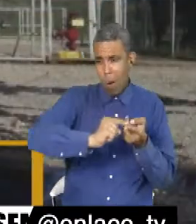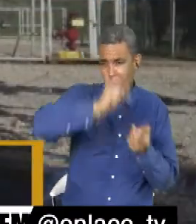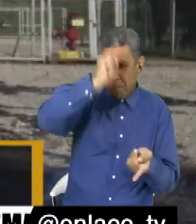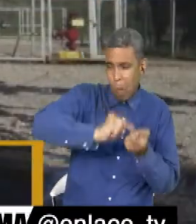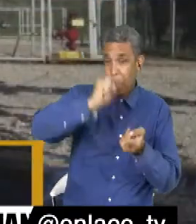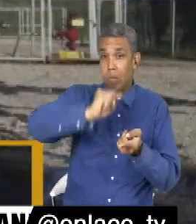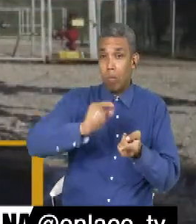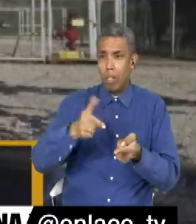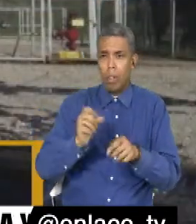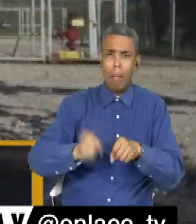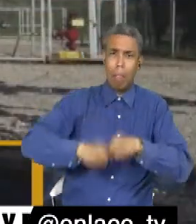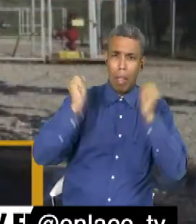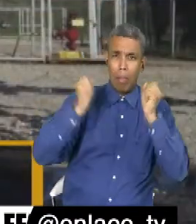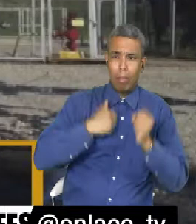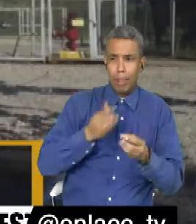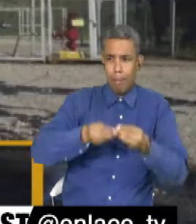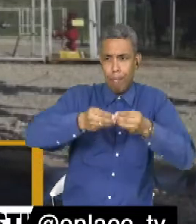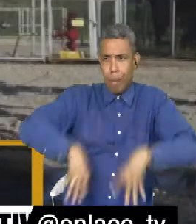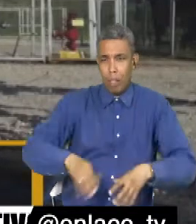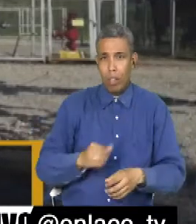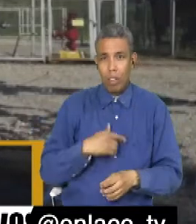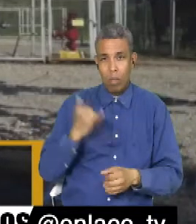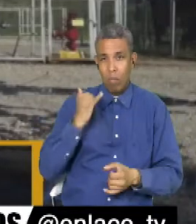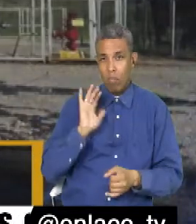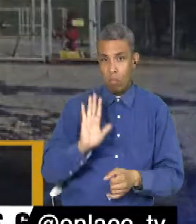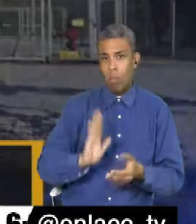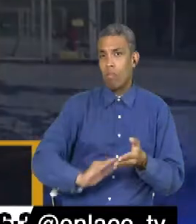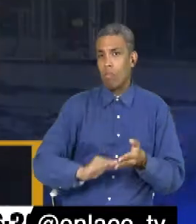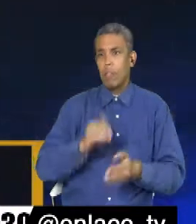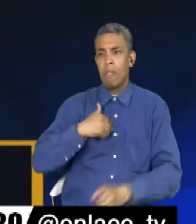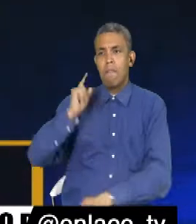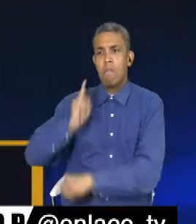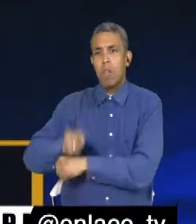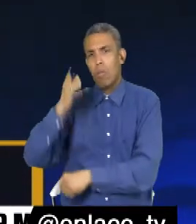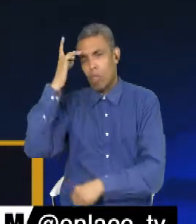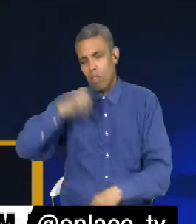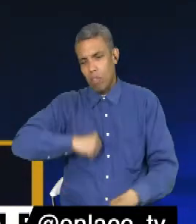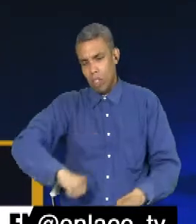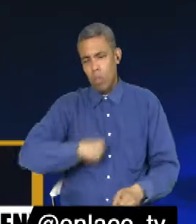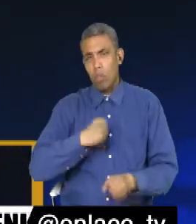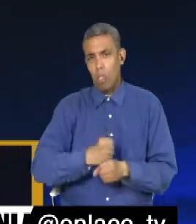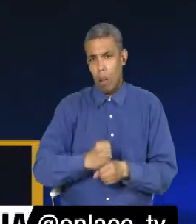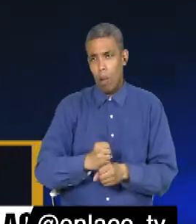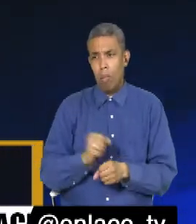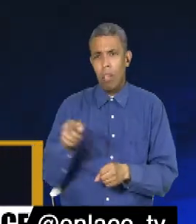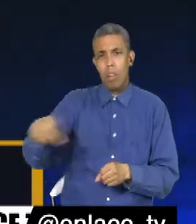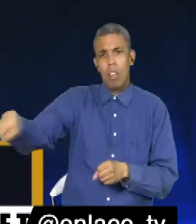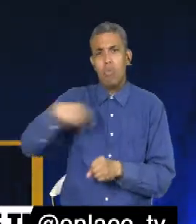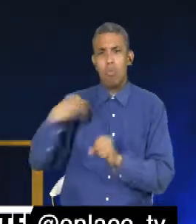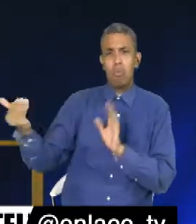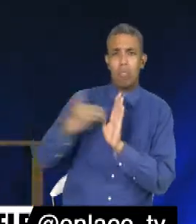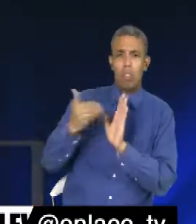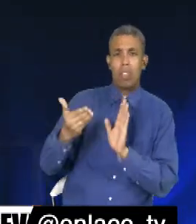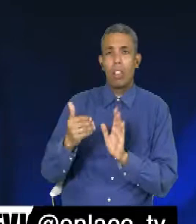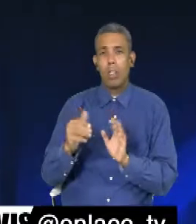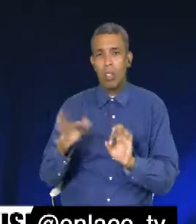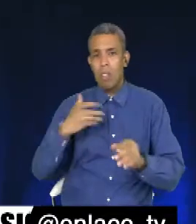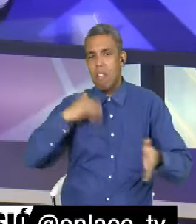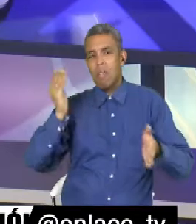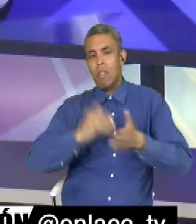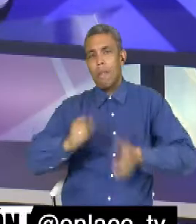denuncias respectivas ante las autoridades competentes por impedir el derecho al trabajo, las afectaciones a la infraestructura y la restricción a la